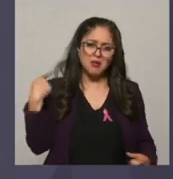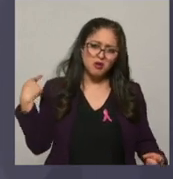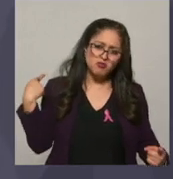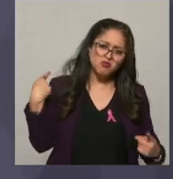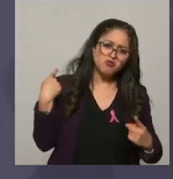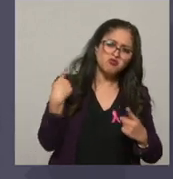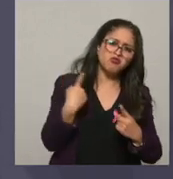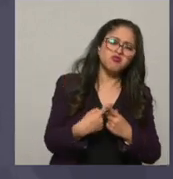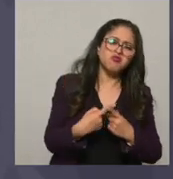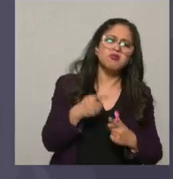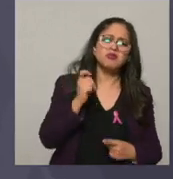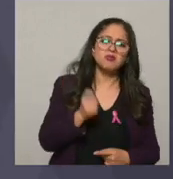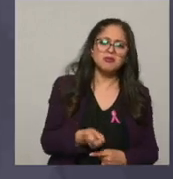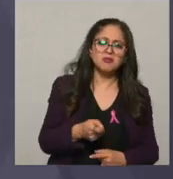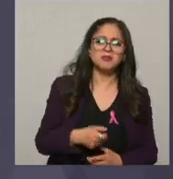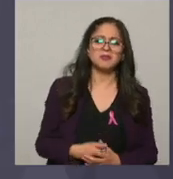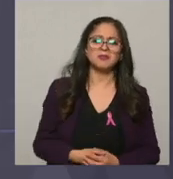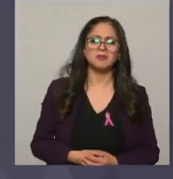con nuestros